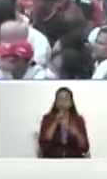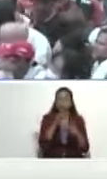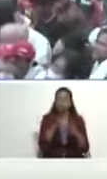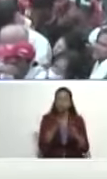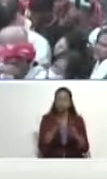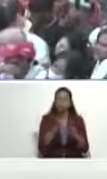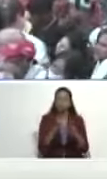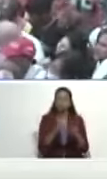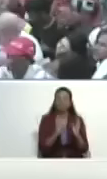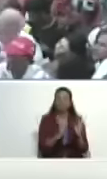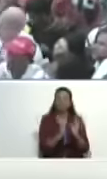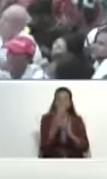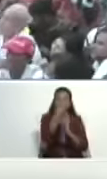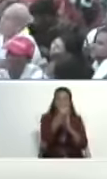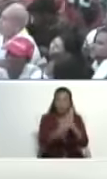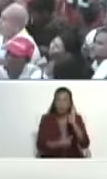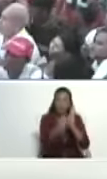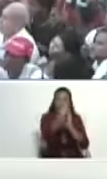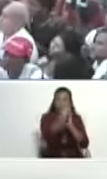en el marco de la